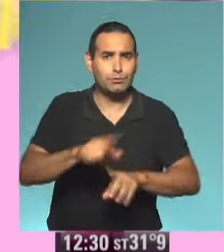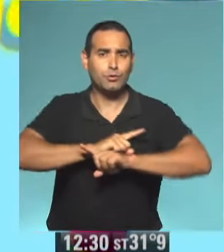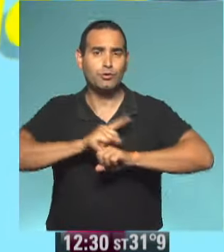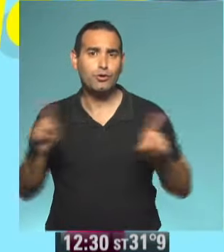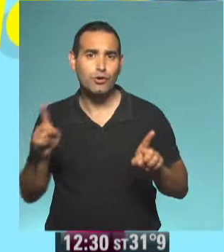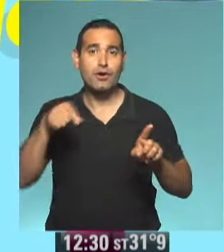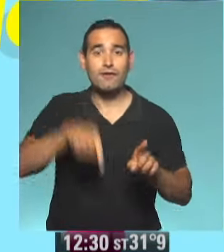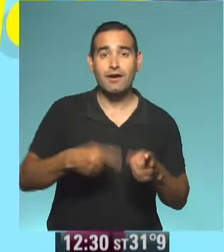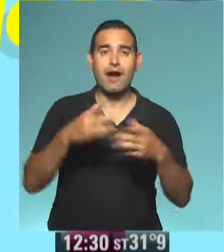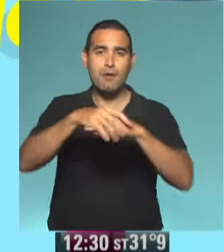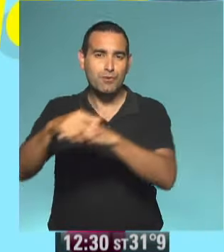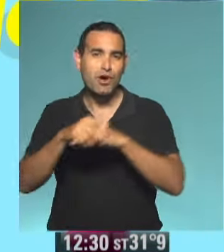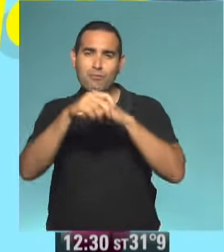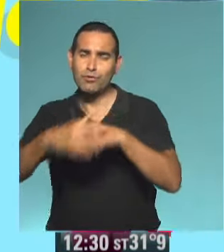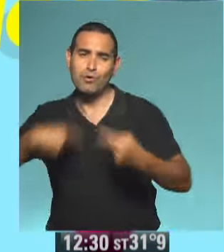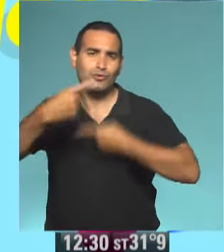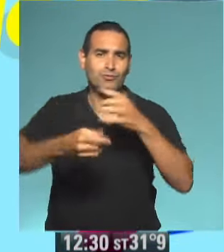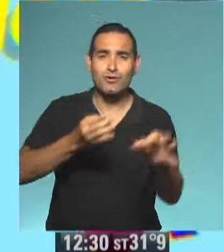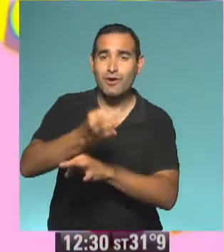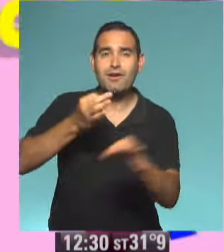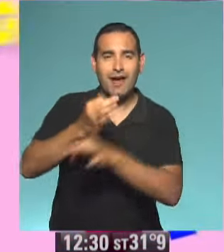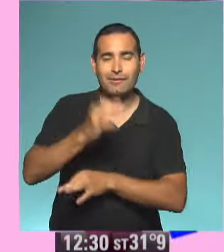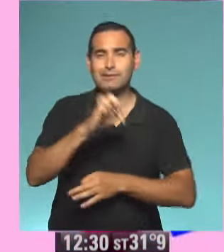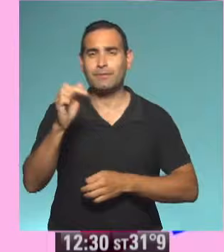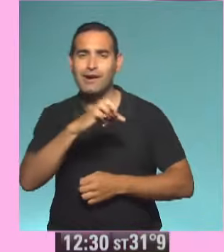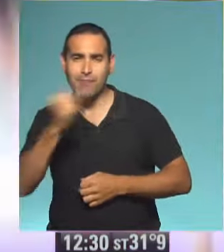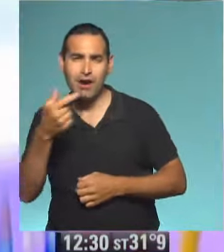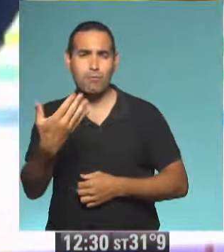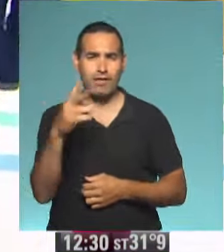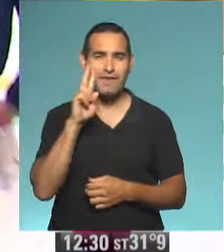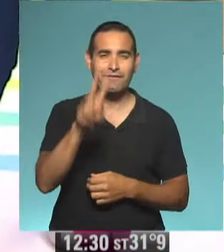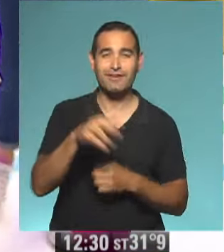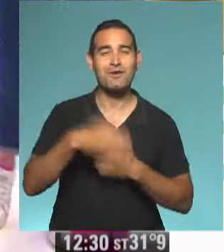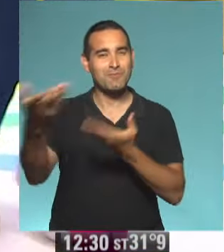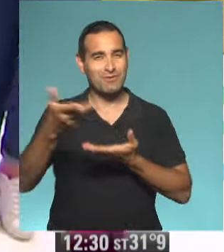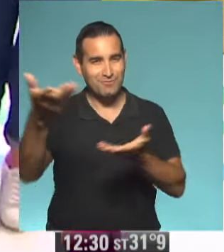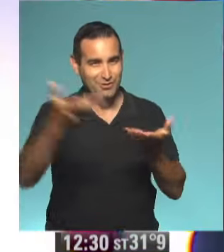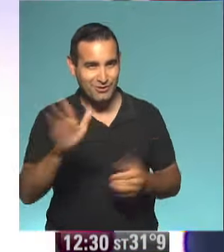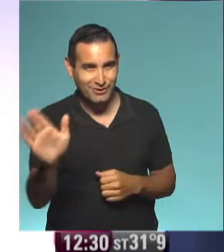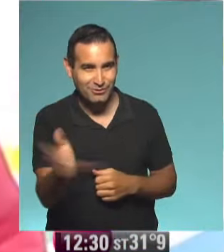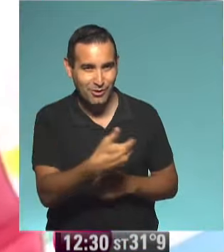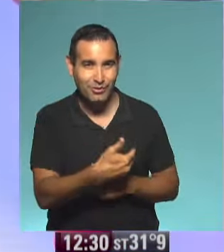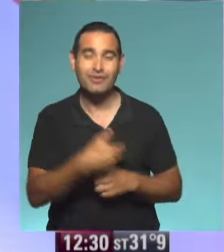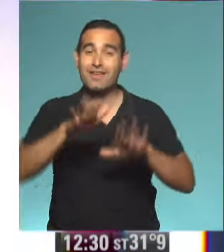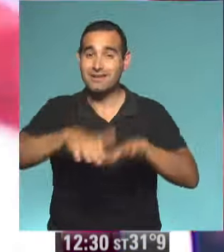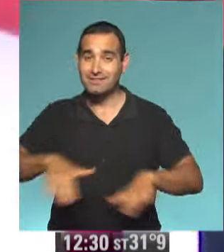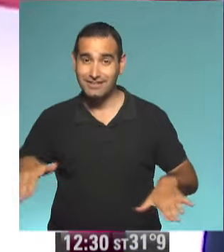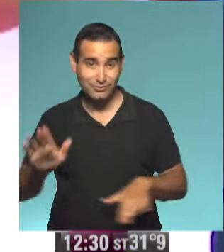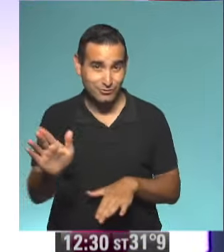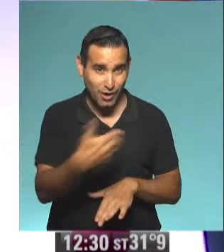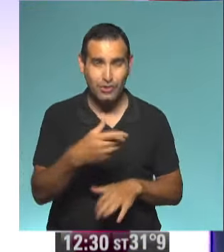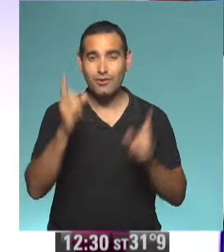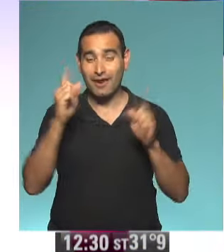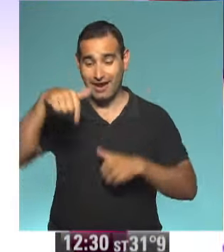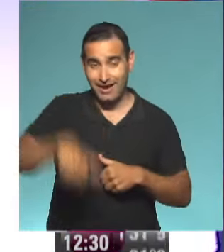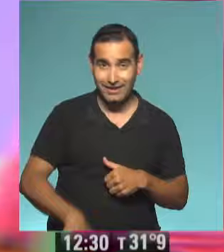Samba y sus amigas y amigos siguieron educando en Paca Paca, los puedes ver. Bienvenidos, bienvenidas. Bienvenidos, chicos, chicas, chiques, a este